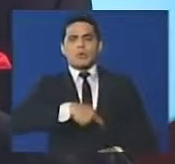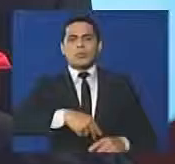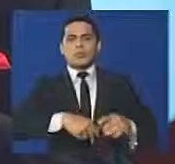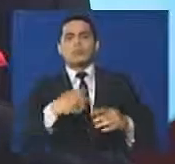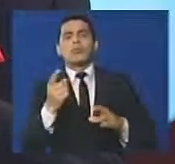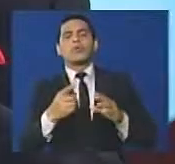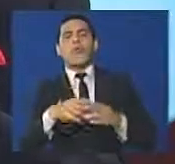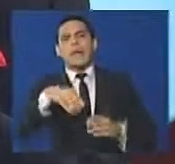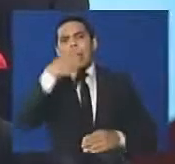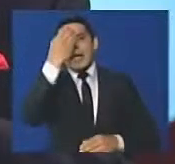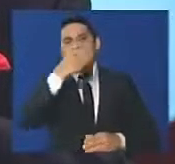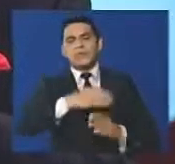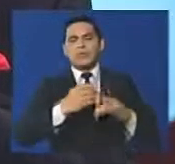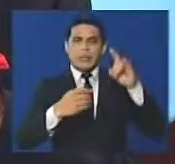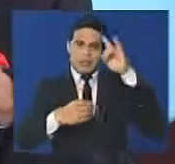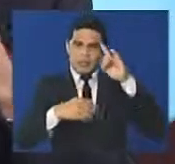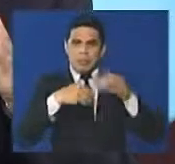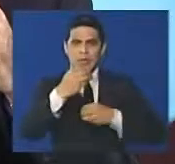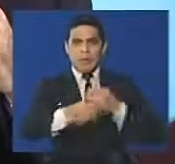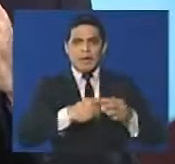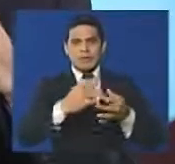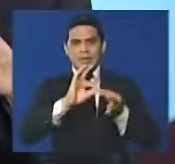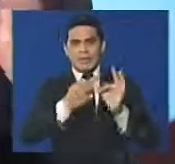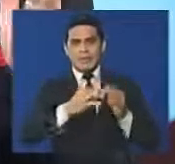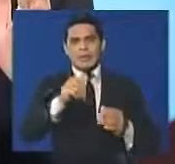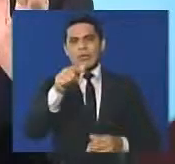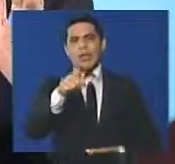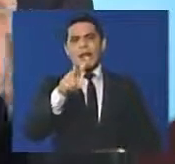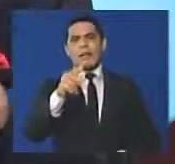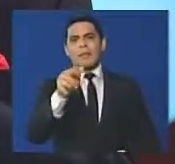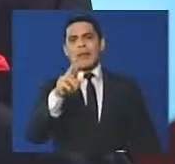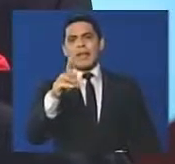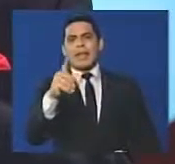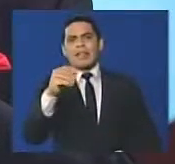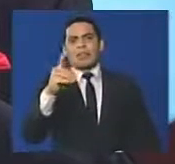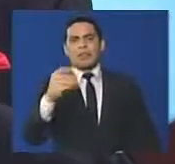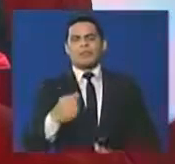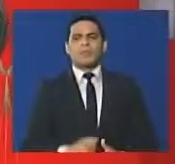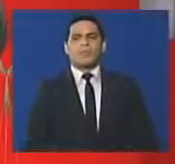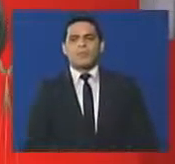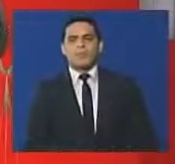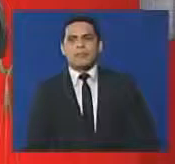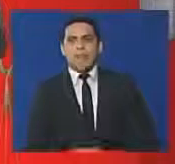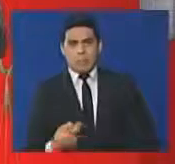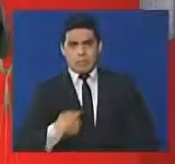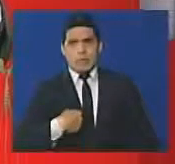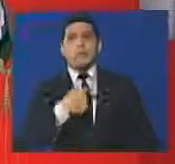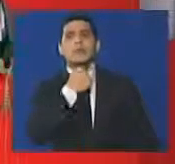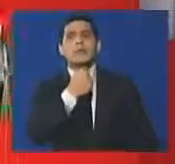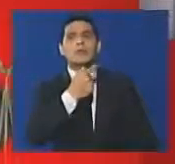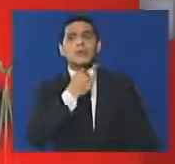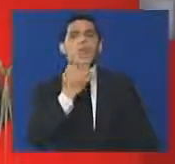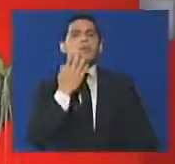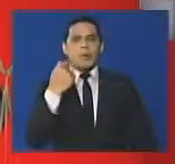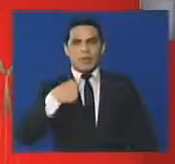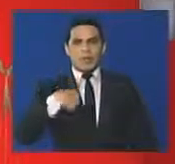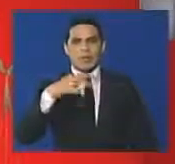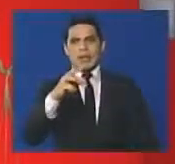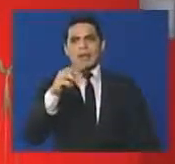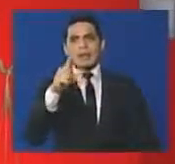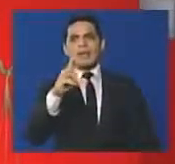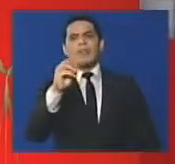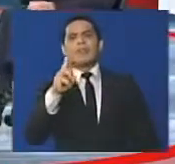hizo William Alvarado, siempre lo máximo de Venezuela. Sí, si yo fuese alguno, me gustaría ser